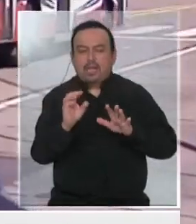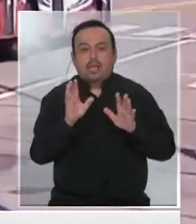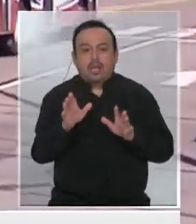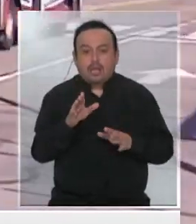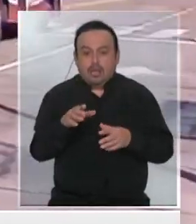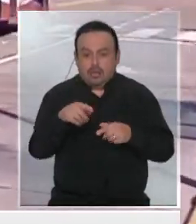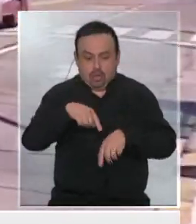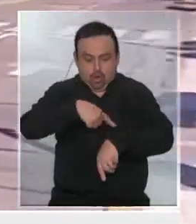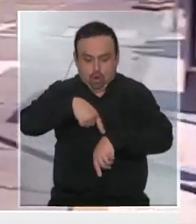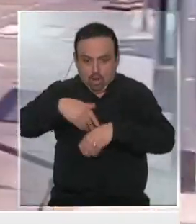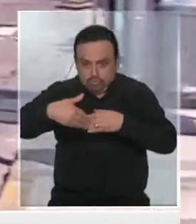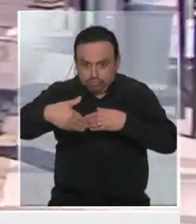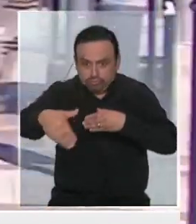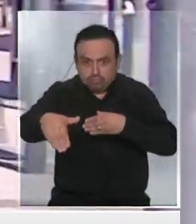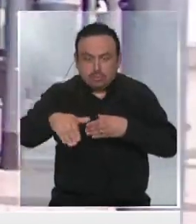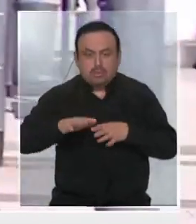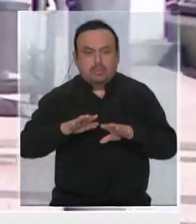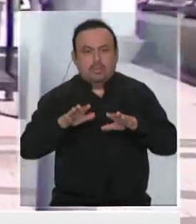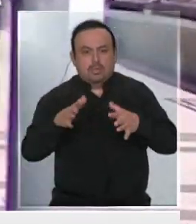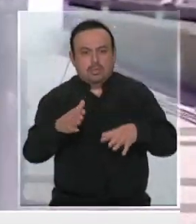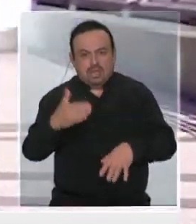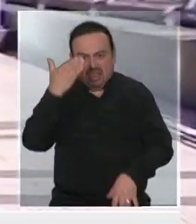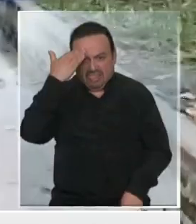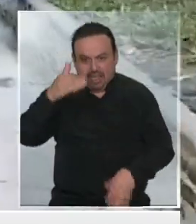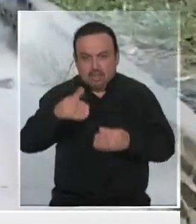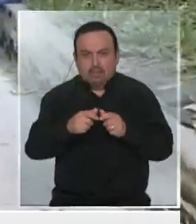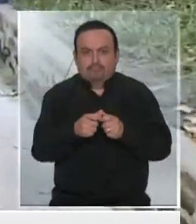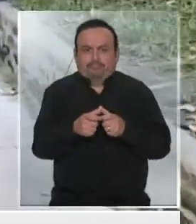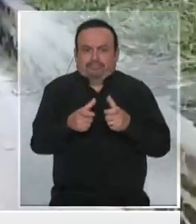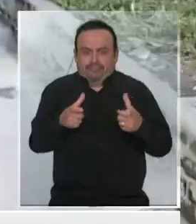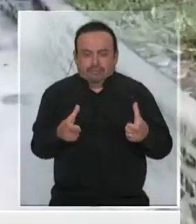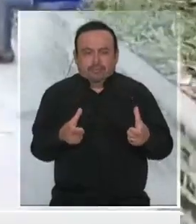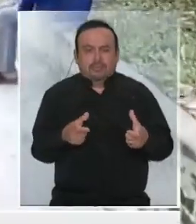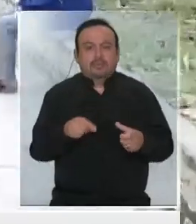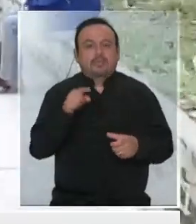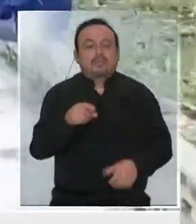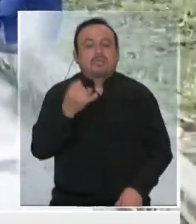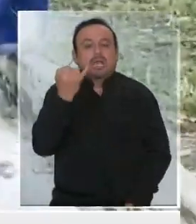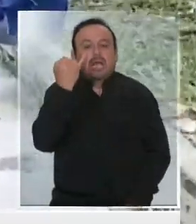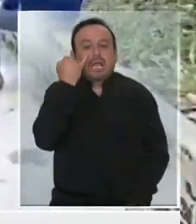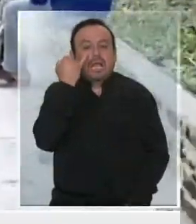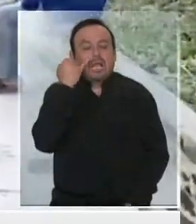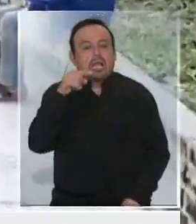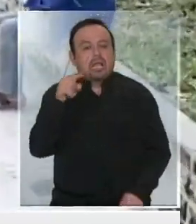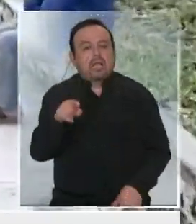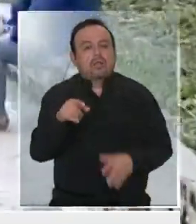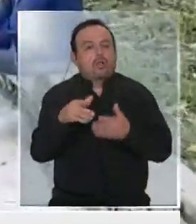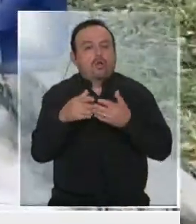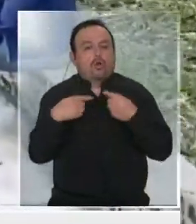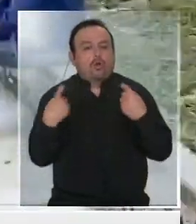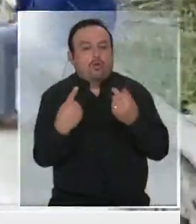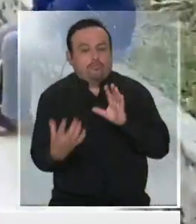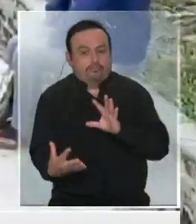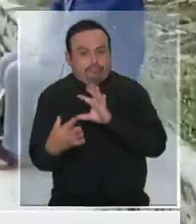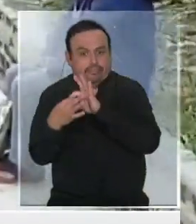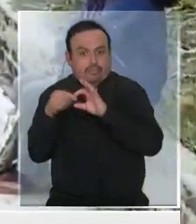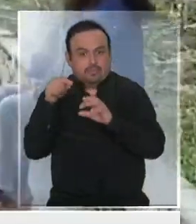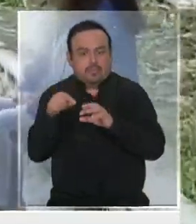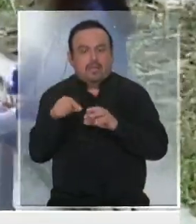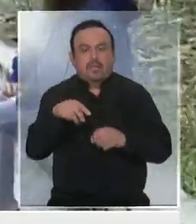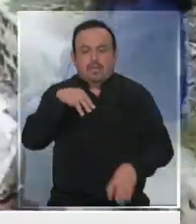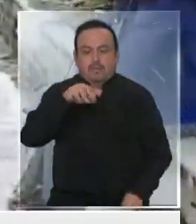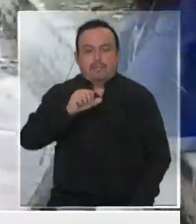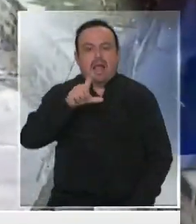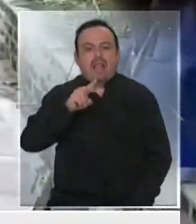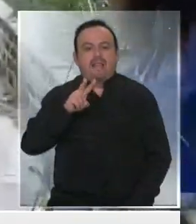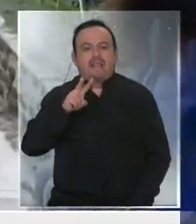las próximas horas o los próximos días sean más, a medida que el Instituto Malbrán o los institutos vinculados al Malbrán,